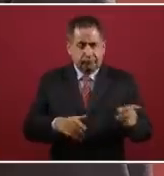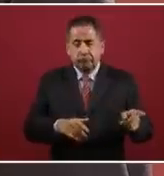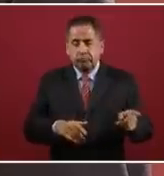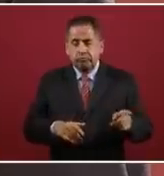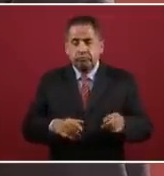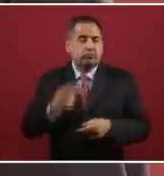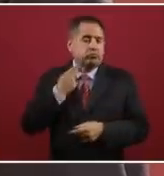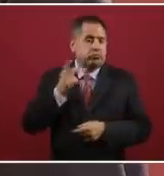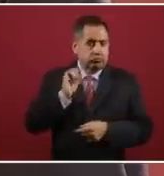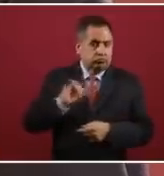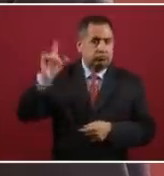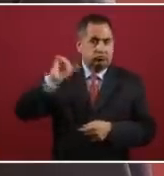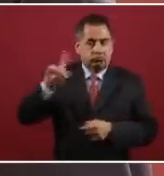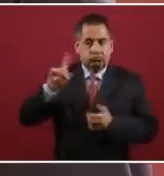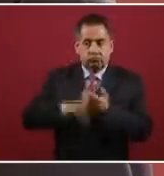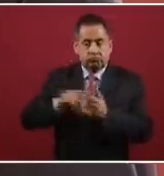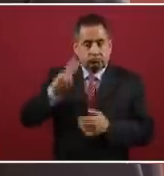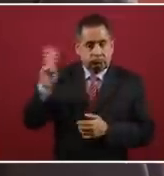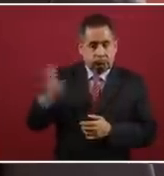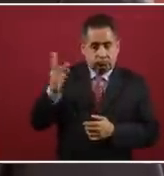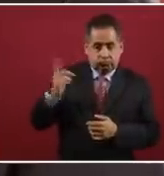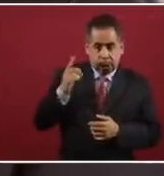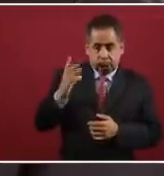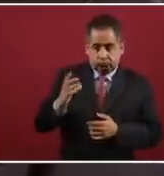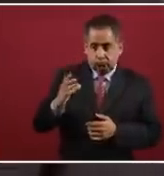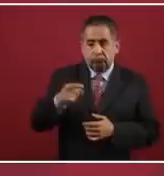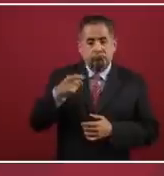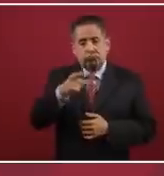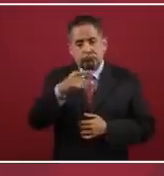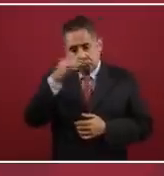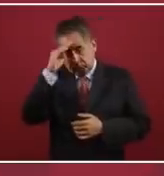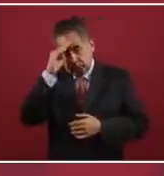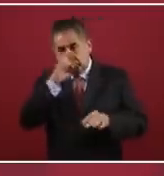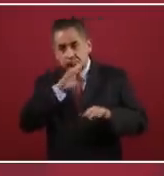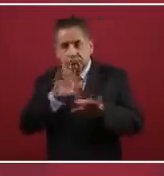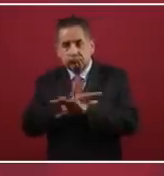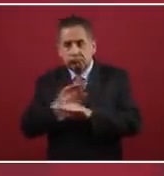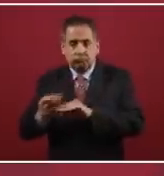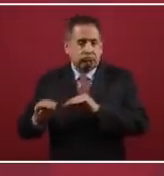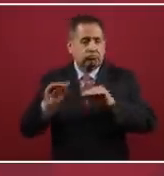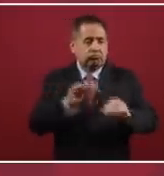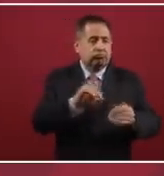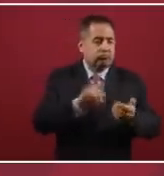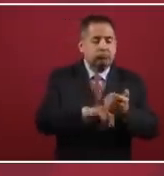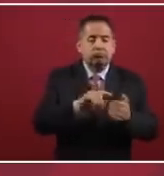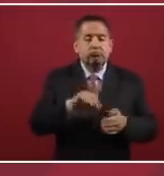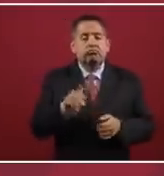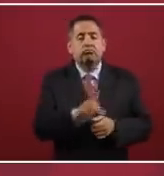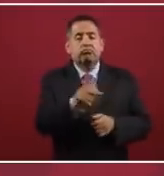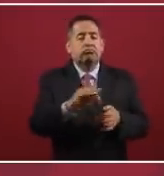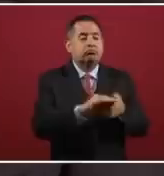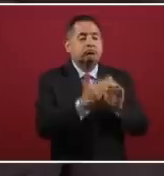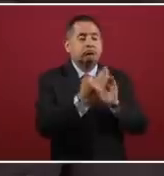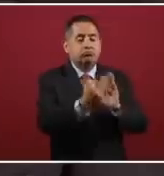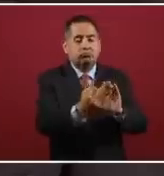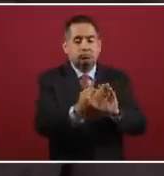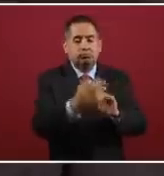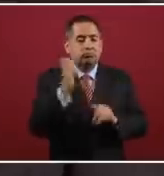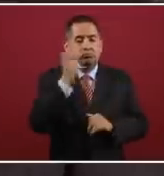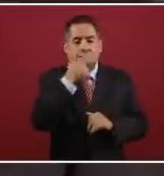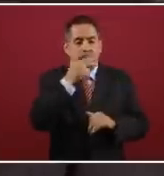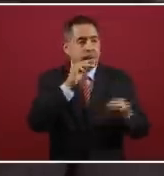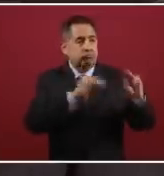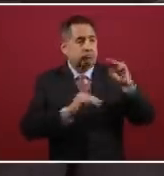un político influyente en Washington, decidió trasladarse a Batopilas, a la Sierra de